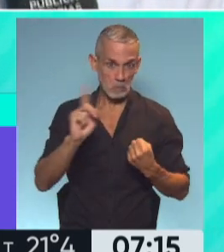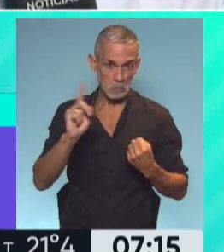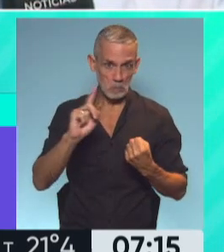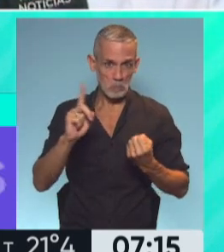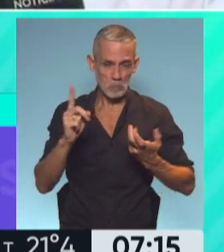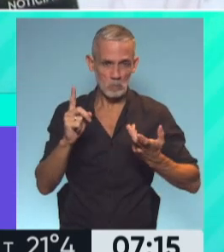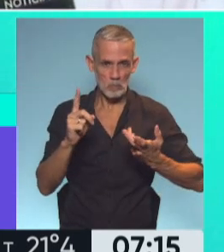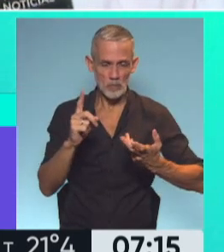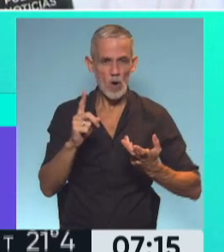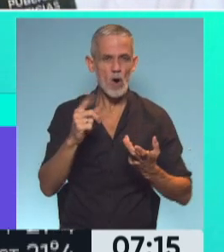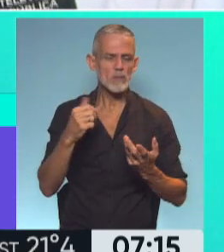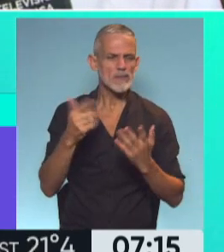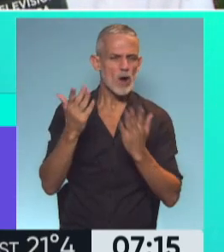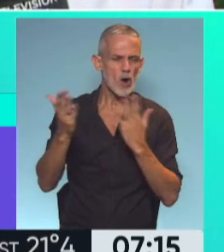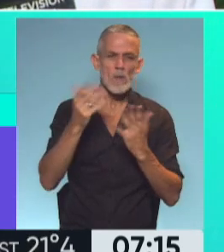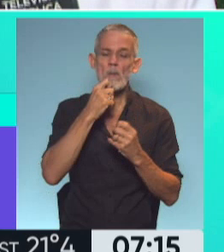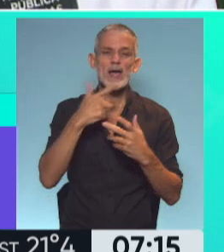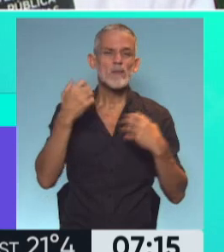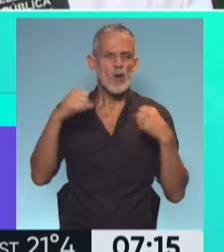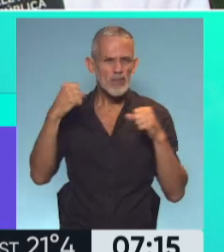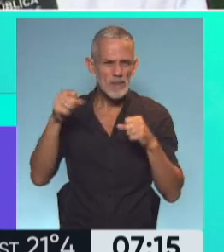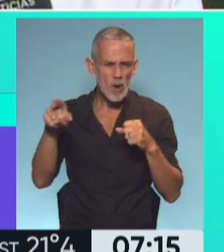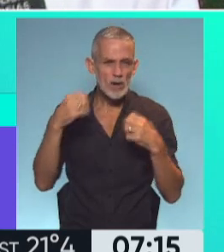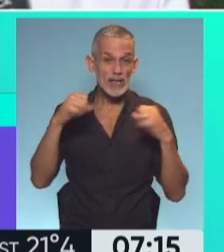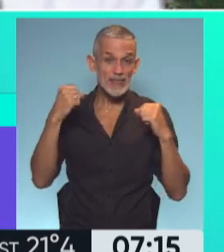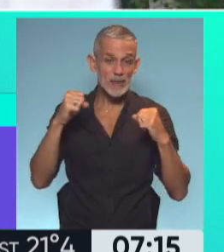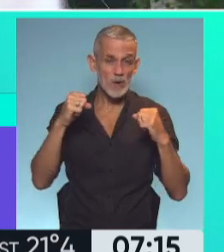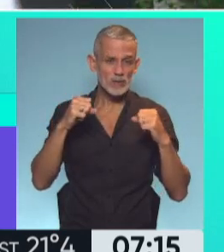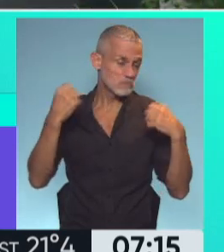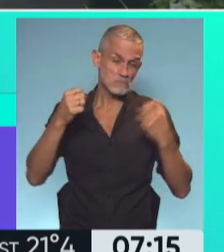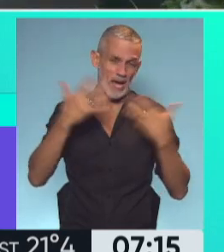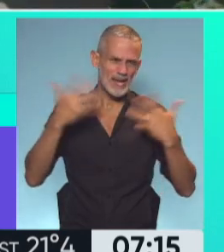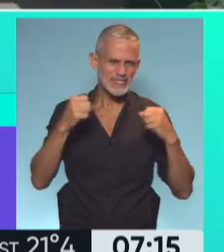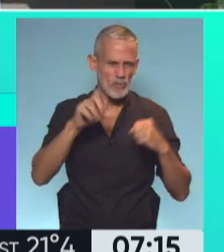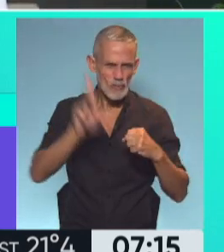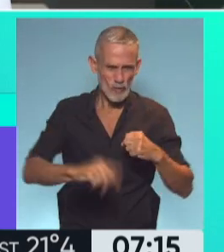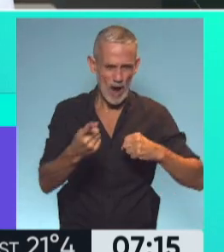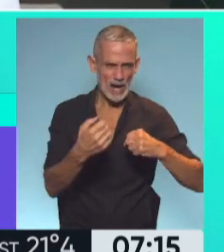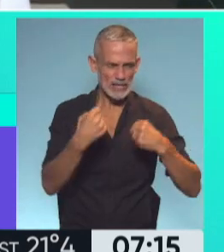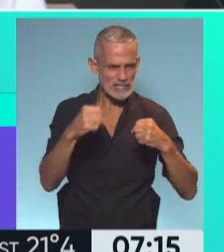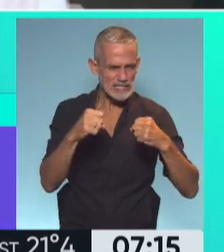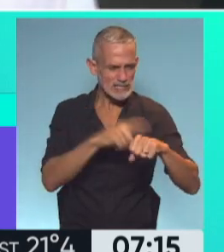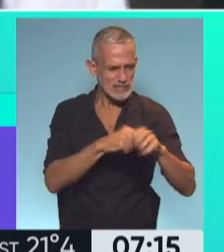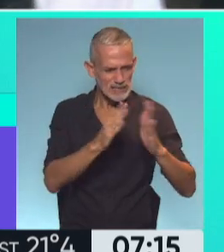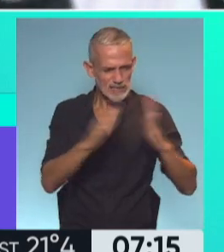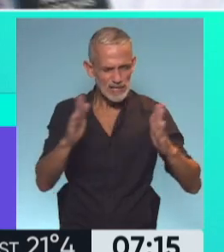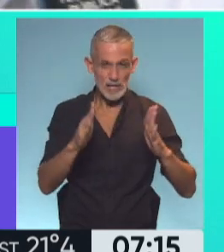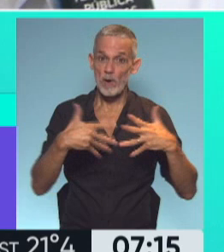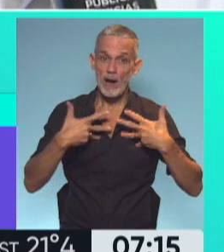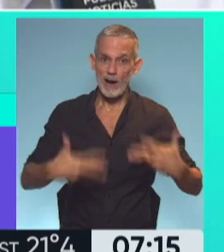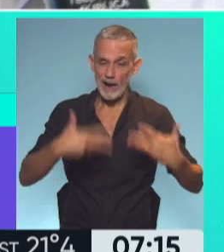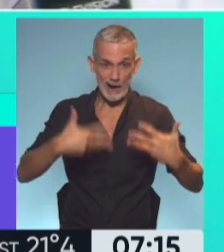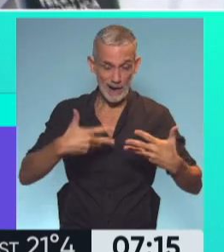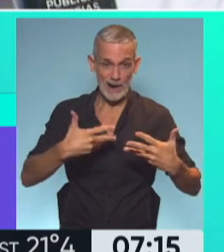equipararlo con la actividad física. Si uno hace un ejercicio intenso, termina